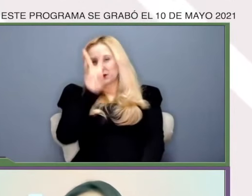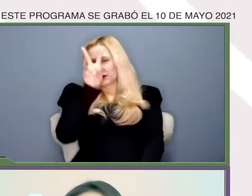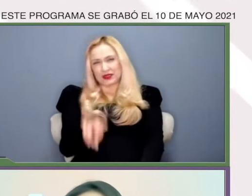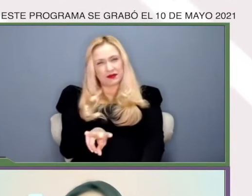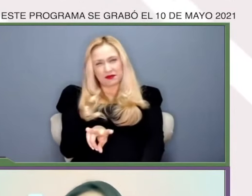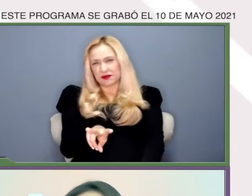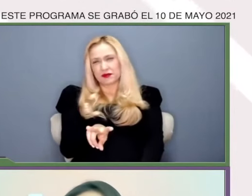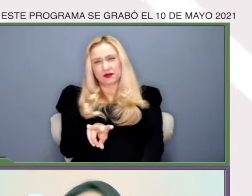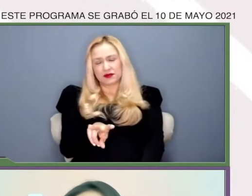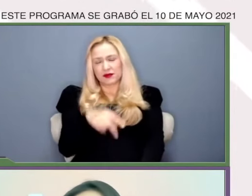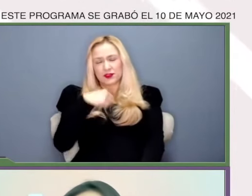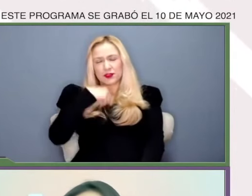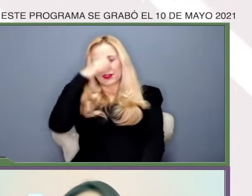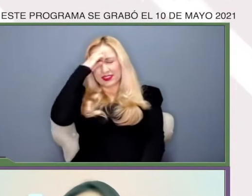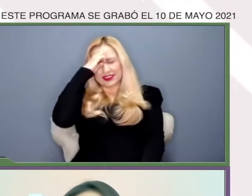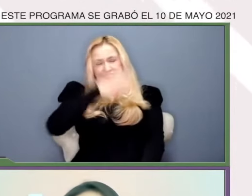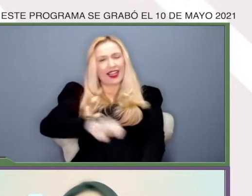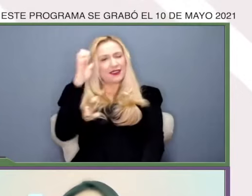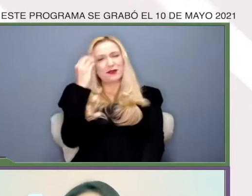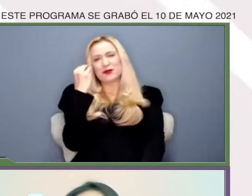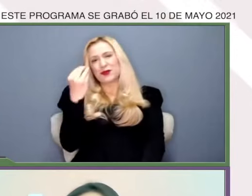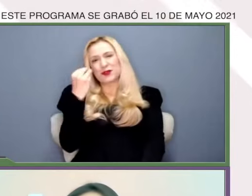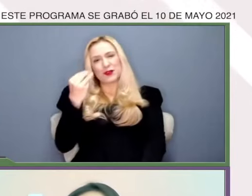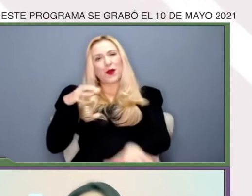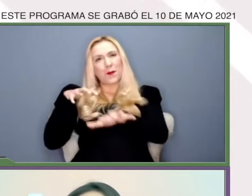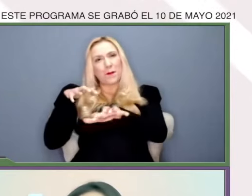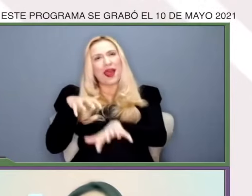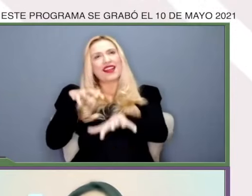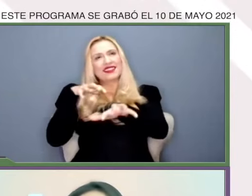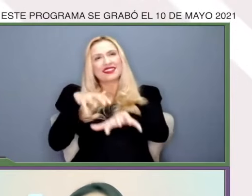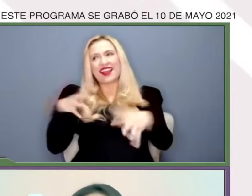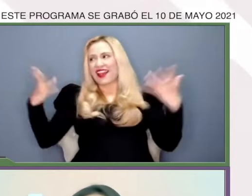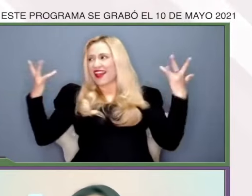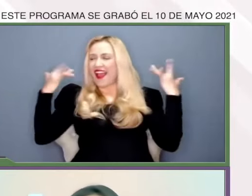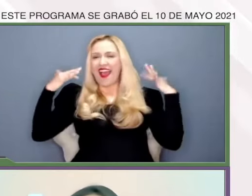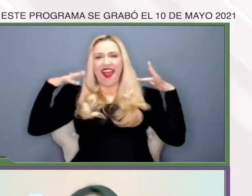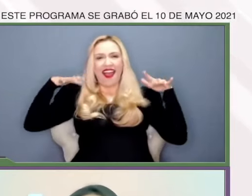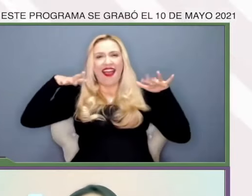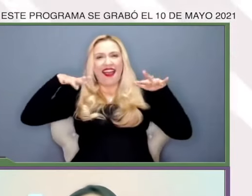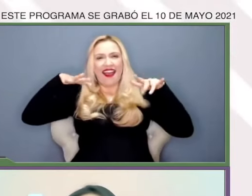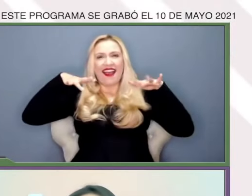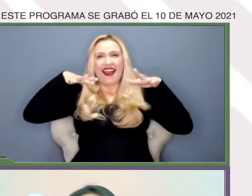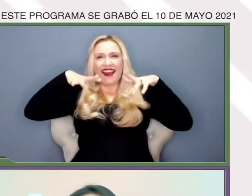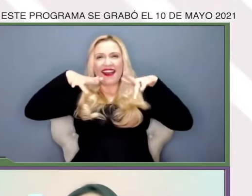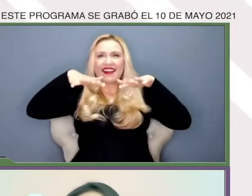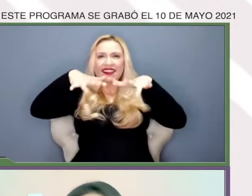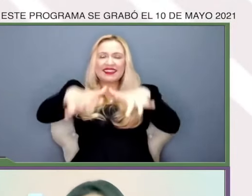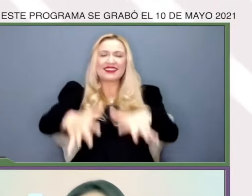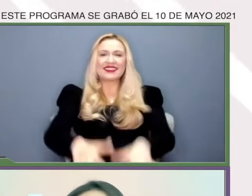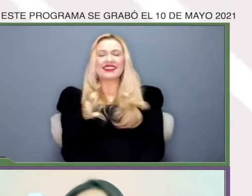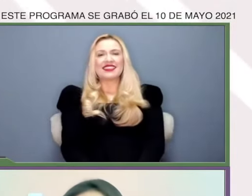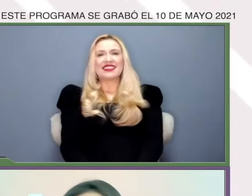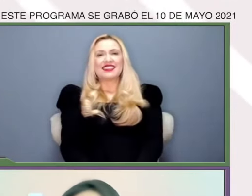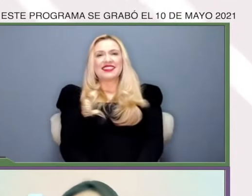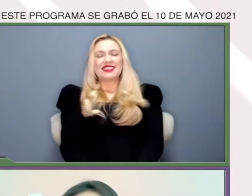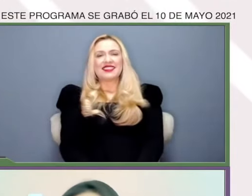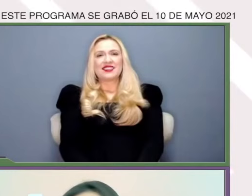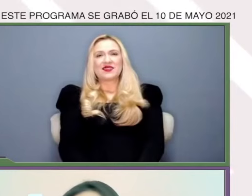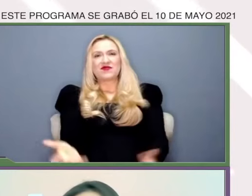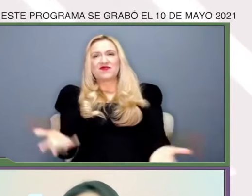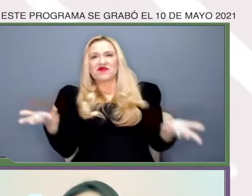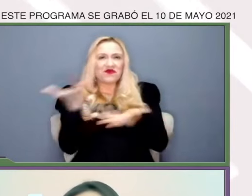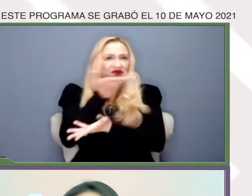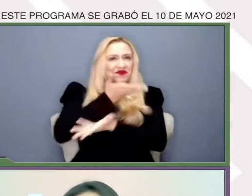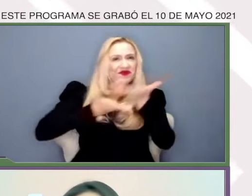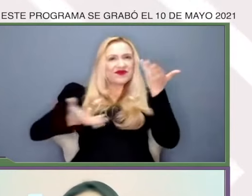honestamente extraño mucho la marcha. Honestamente extraño mucho la dinámica que